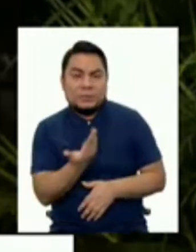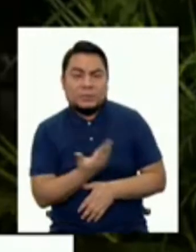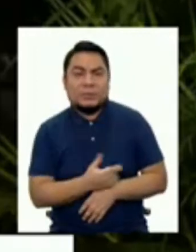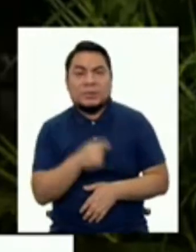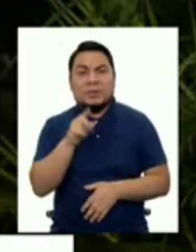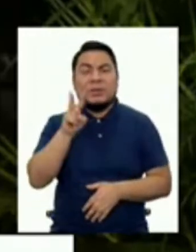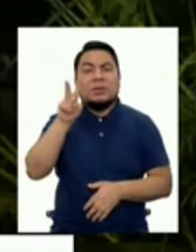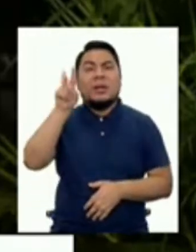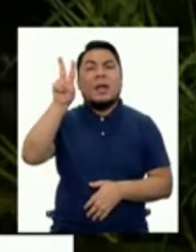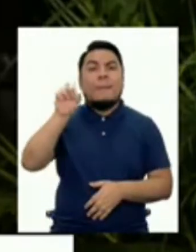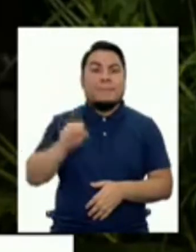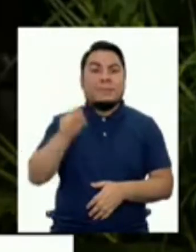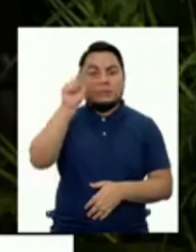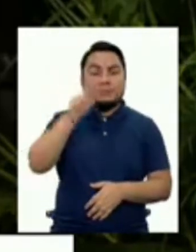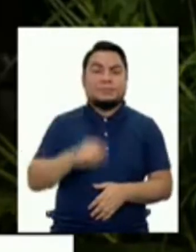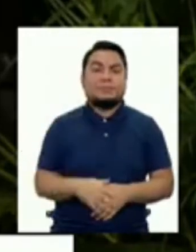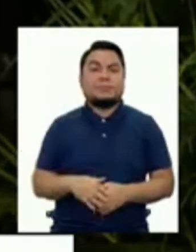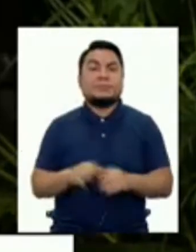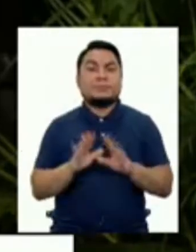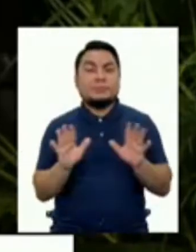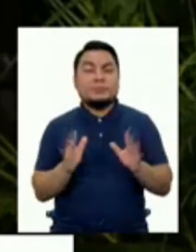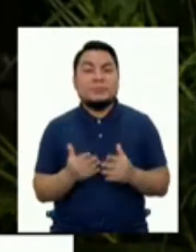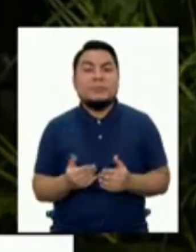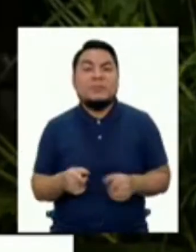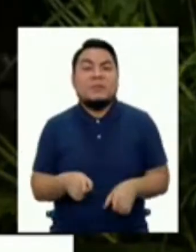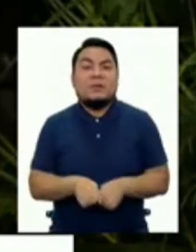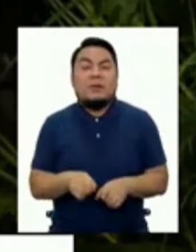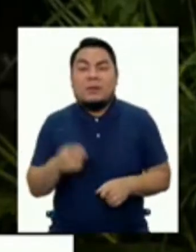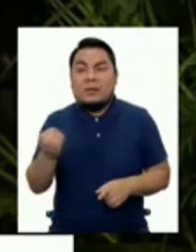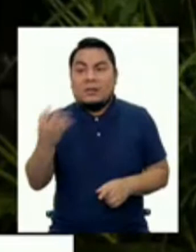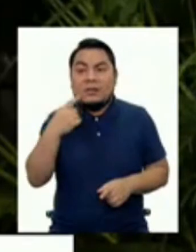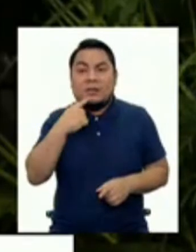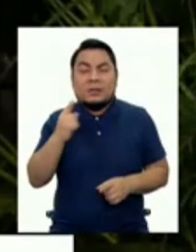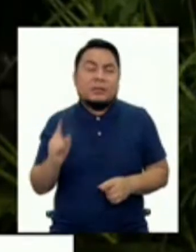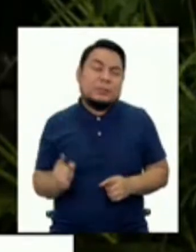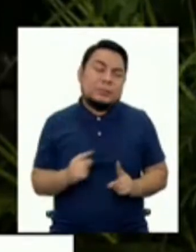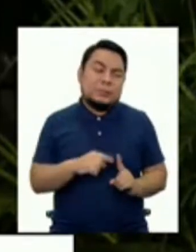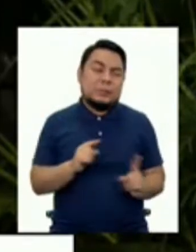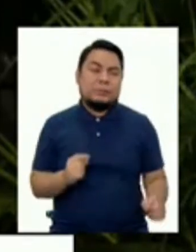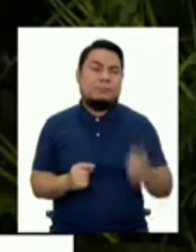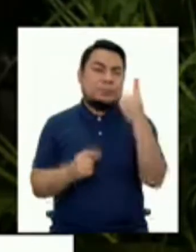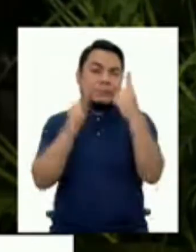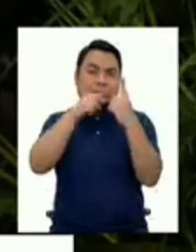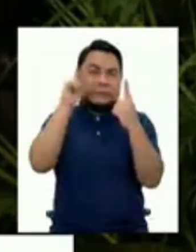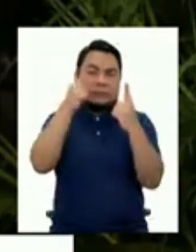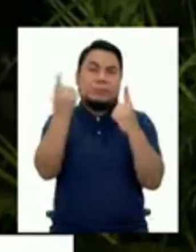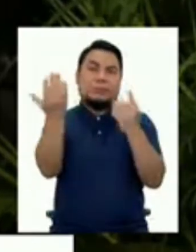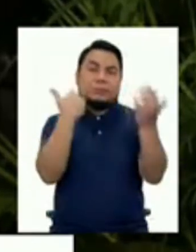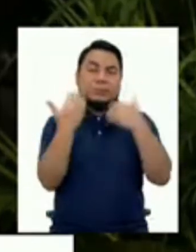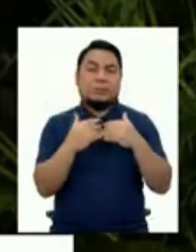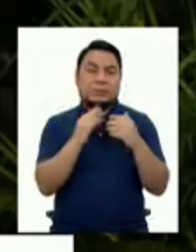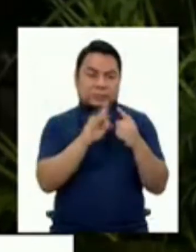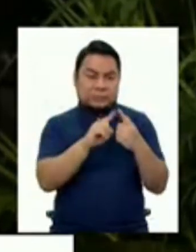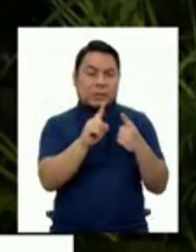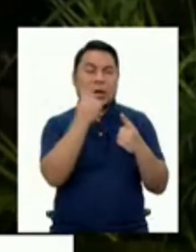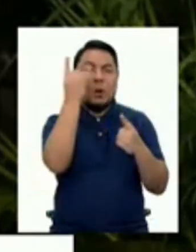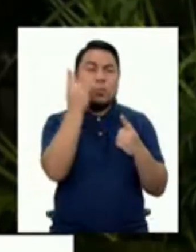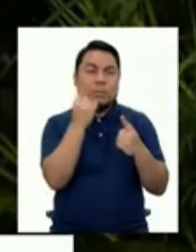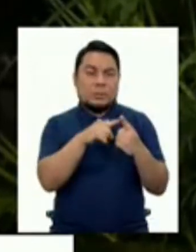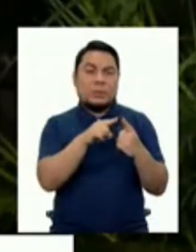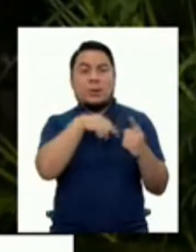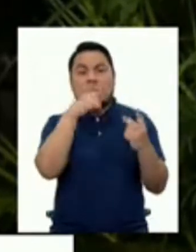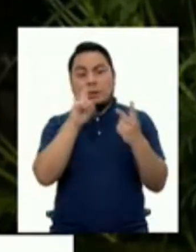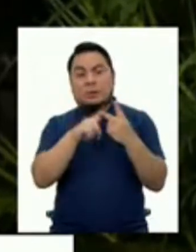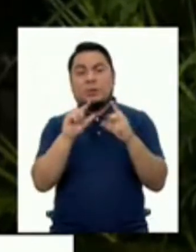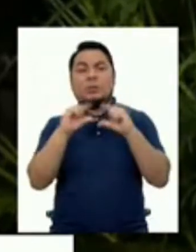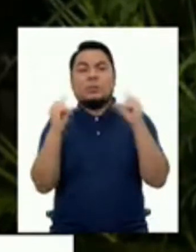los Panamericanos. Sin embargo, hablamos de un contingente de prioridad. Nos queda otro grupo de peruanos que tenían algún